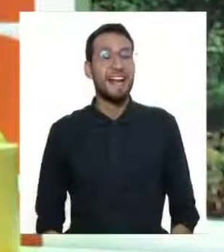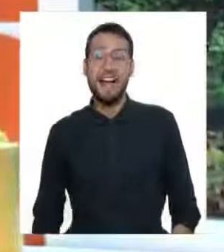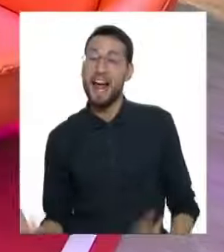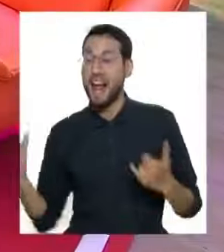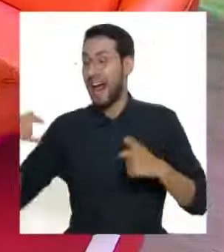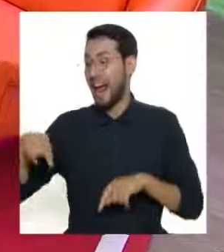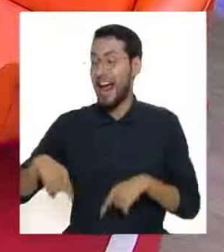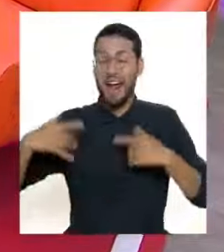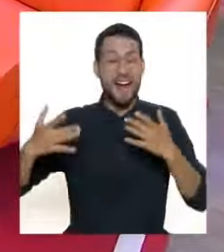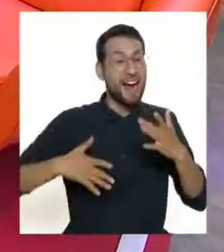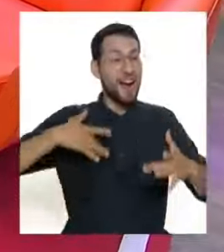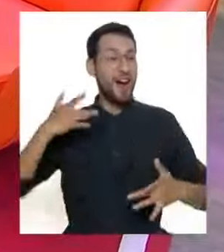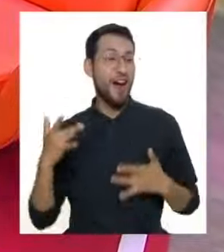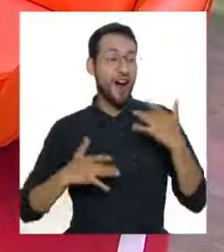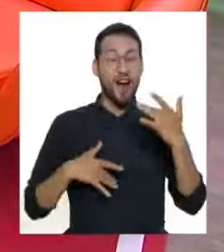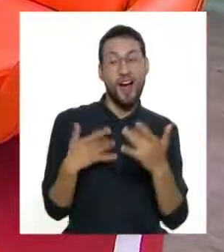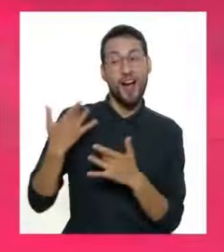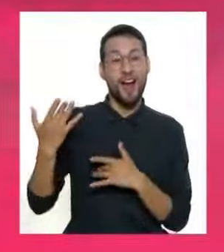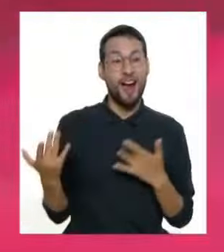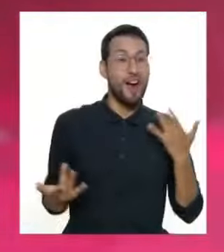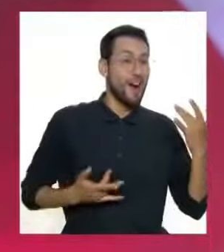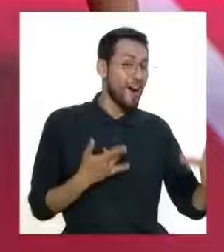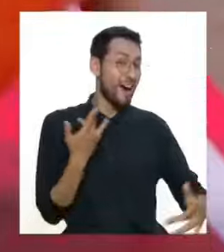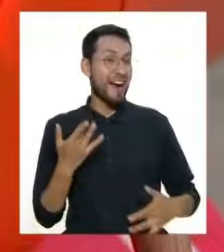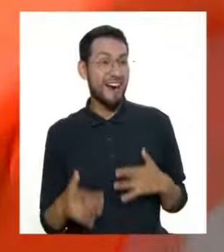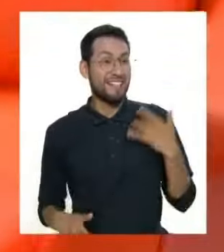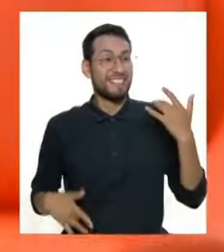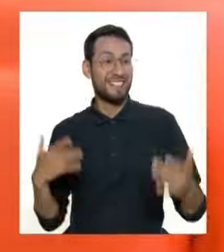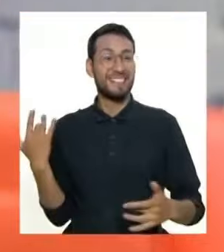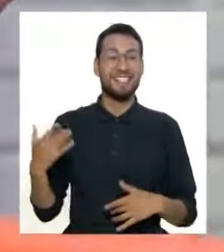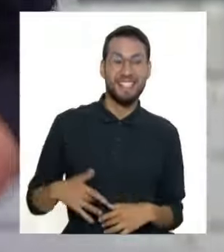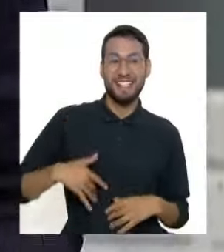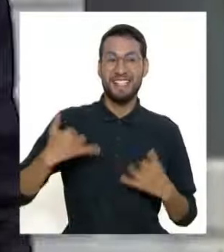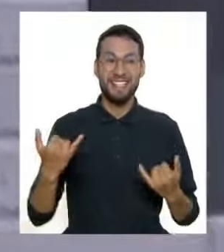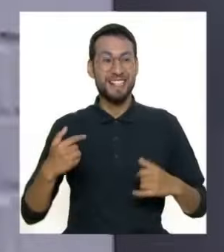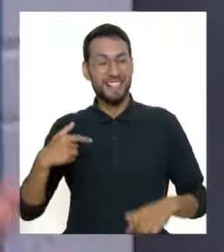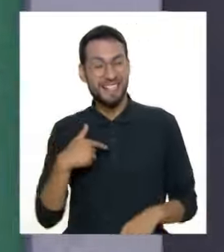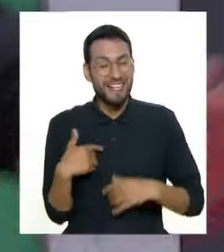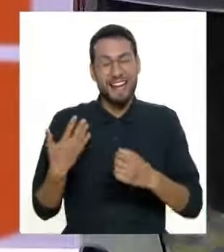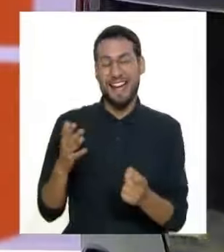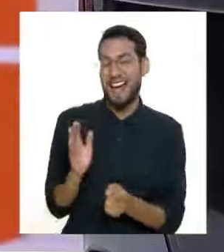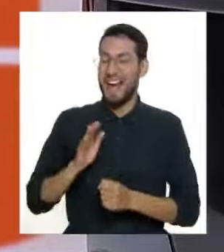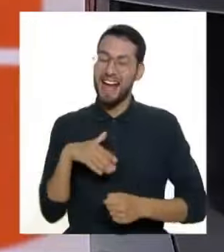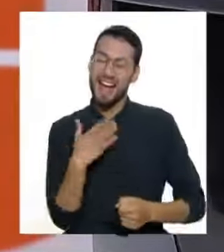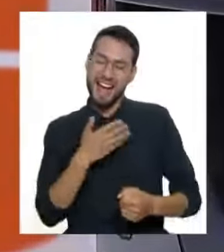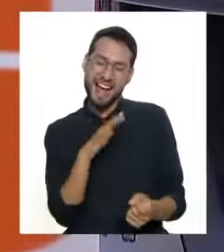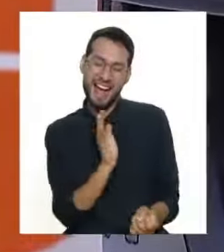Me la dio el amor. Hoy ya se canta.